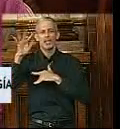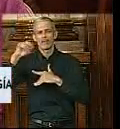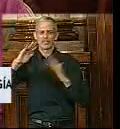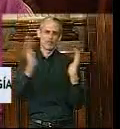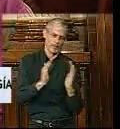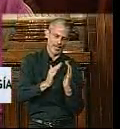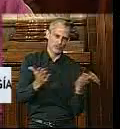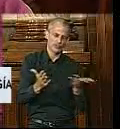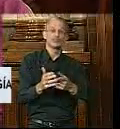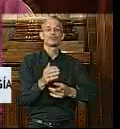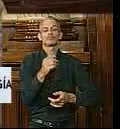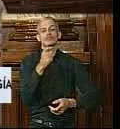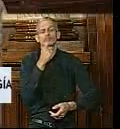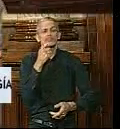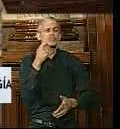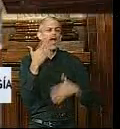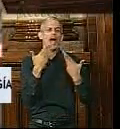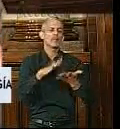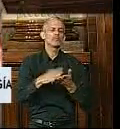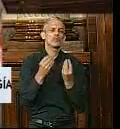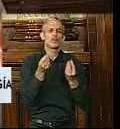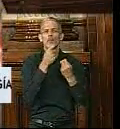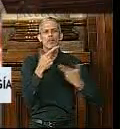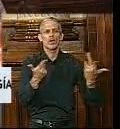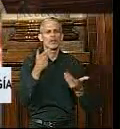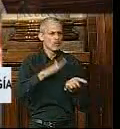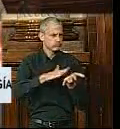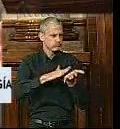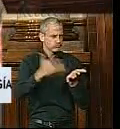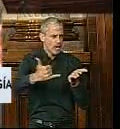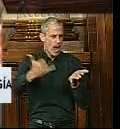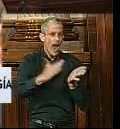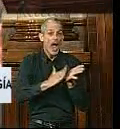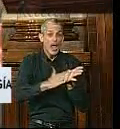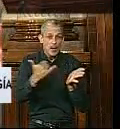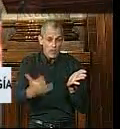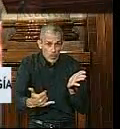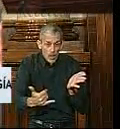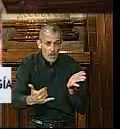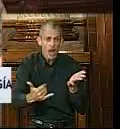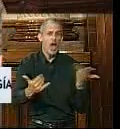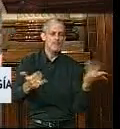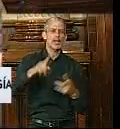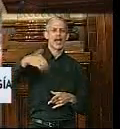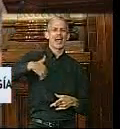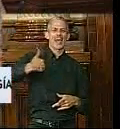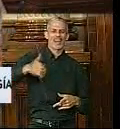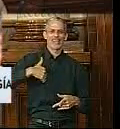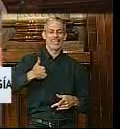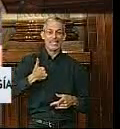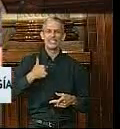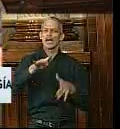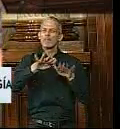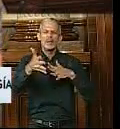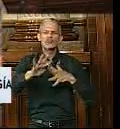somos menos. Si hablamos con datos basados en la evidencia, hay que decir que en la Argentina, más